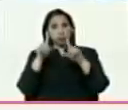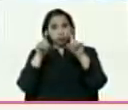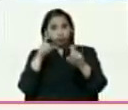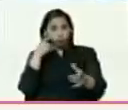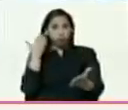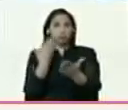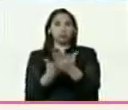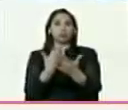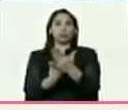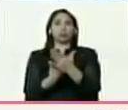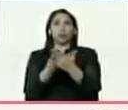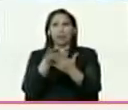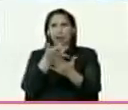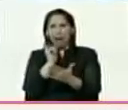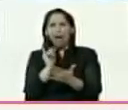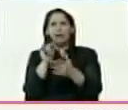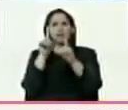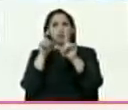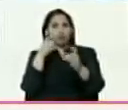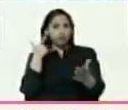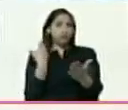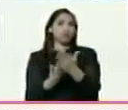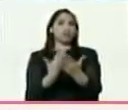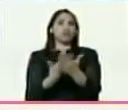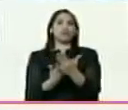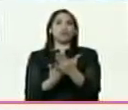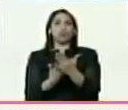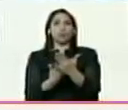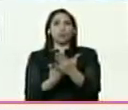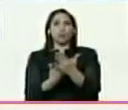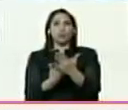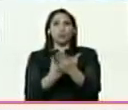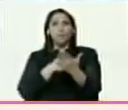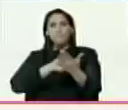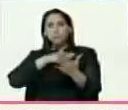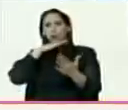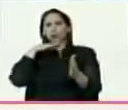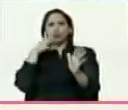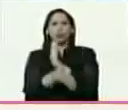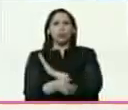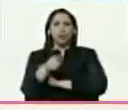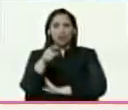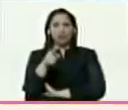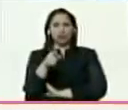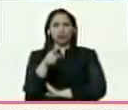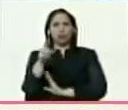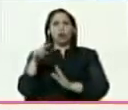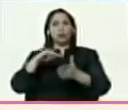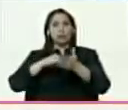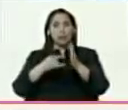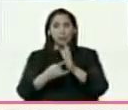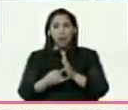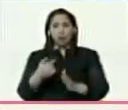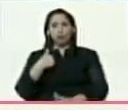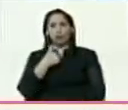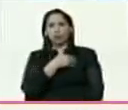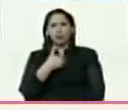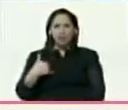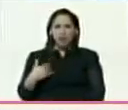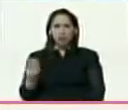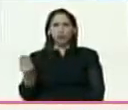sobran medios de pruebas medios de prueba sobran al respecto sin embargo yo quiero agregar ahora otro